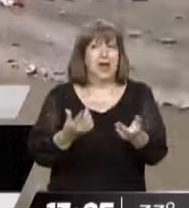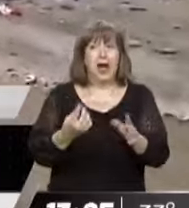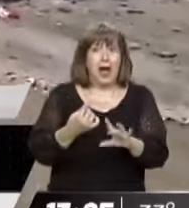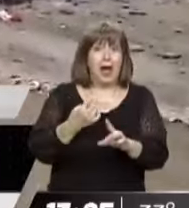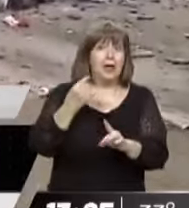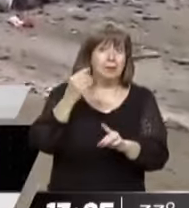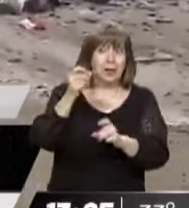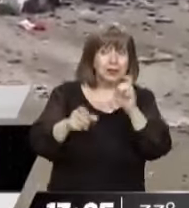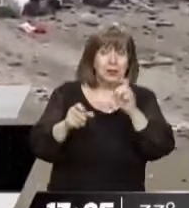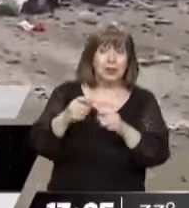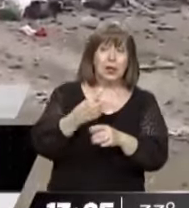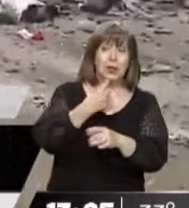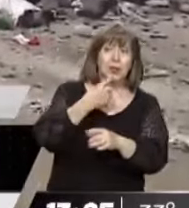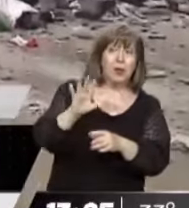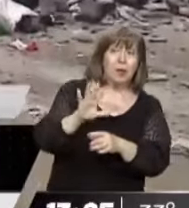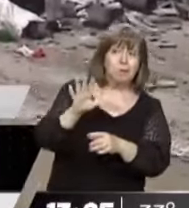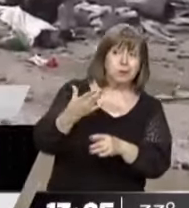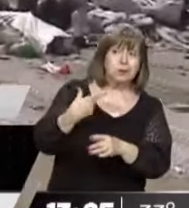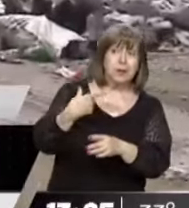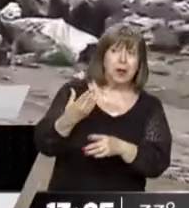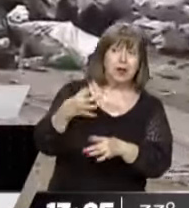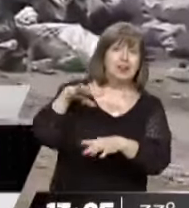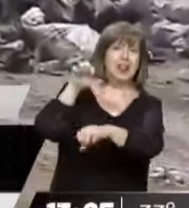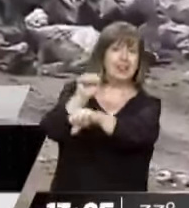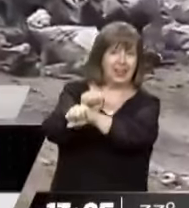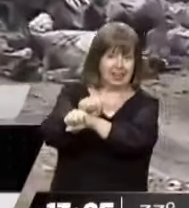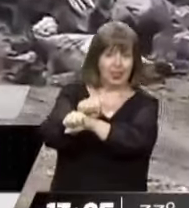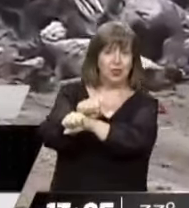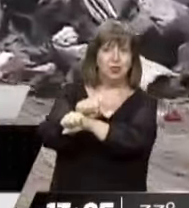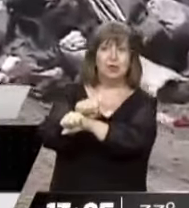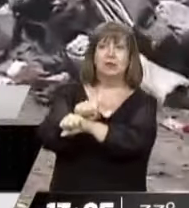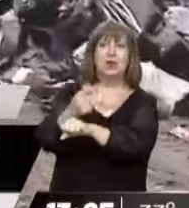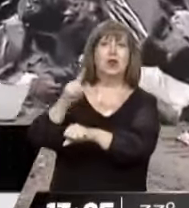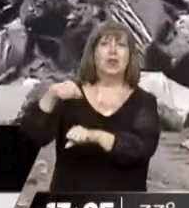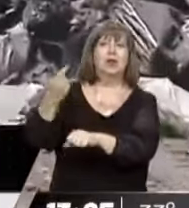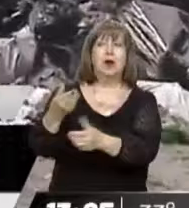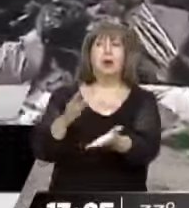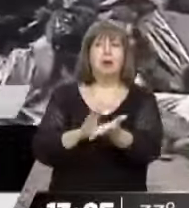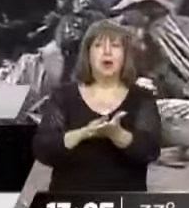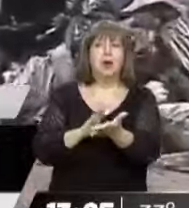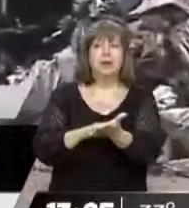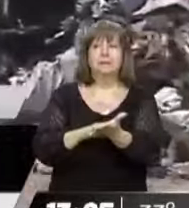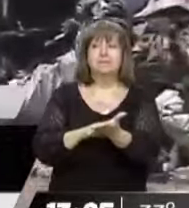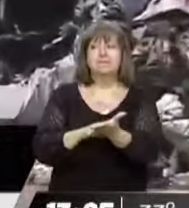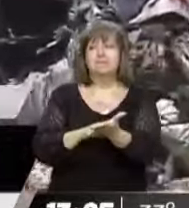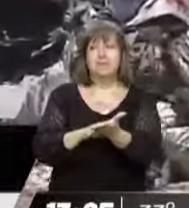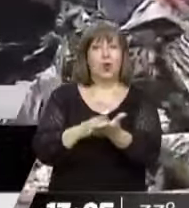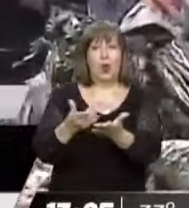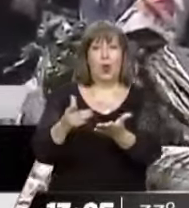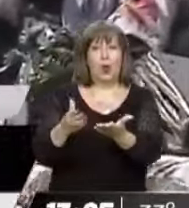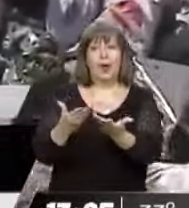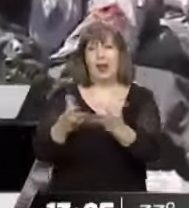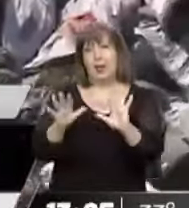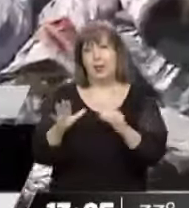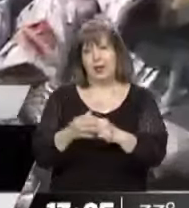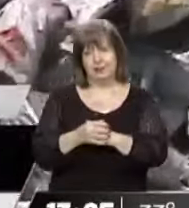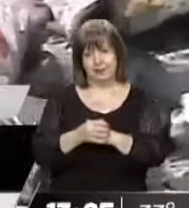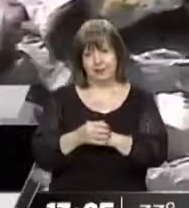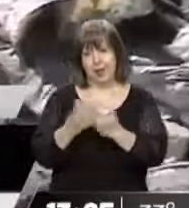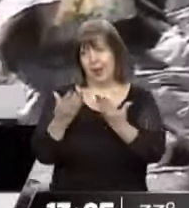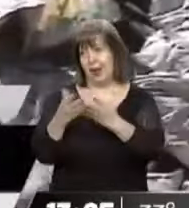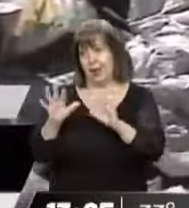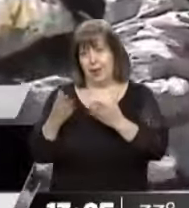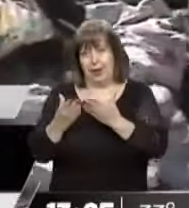sospechosa, han sido detenidos, pero no hay pruebas. Y después, que quizás es lo más interesante, pero no hemos podido avanzar, lo hablaba recién con